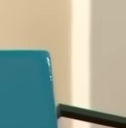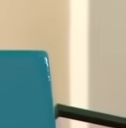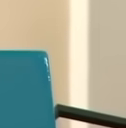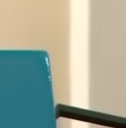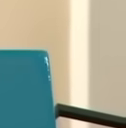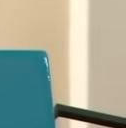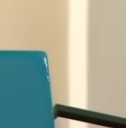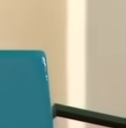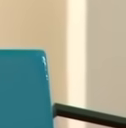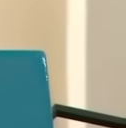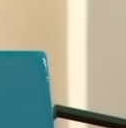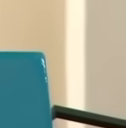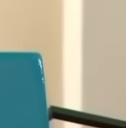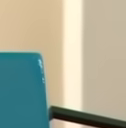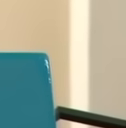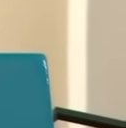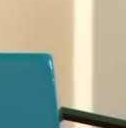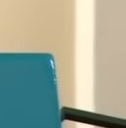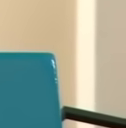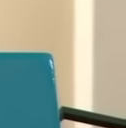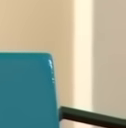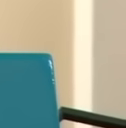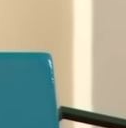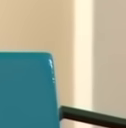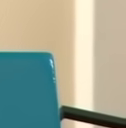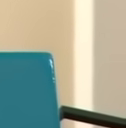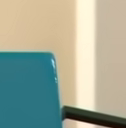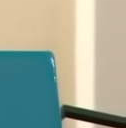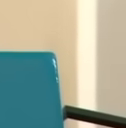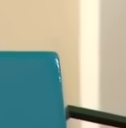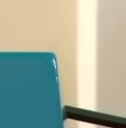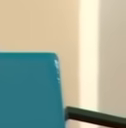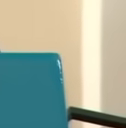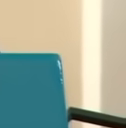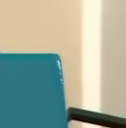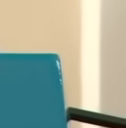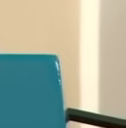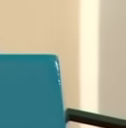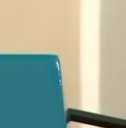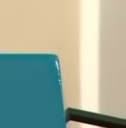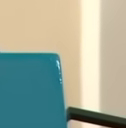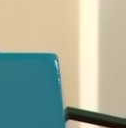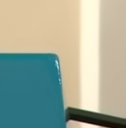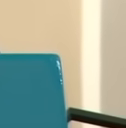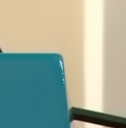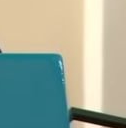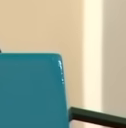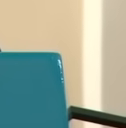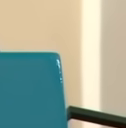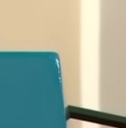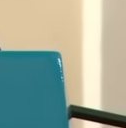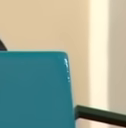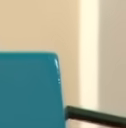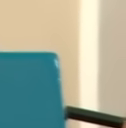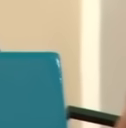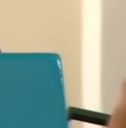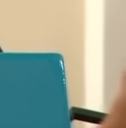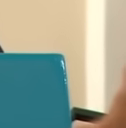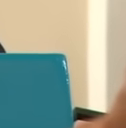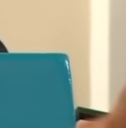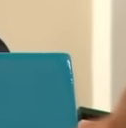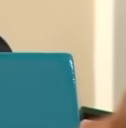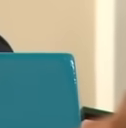de Hacienda, hoy nos llena de alegría y de optimismo poner a consideración